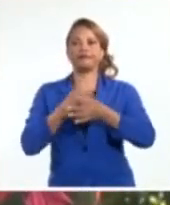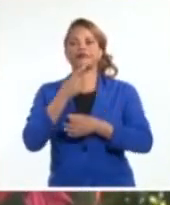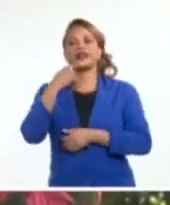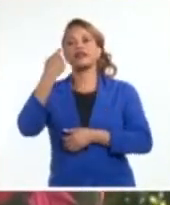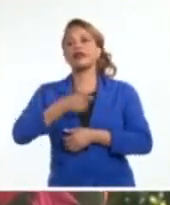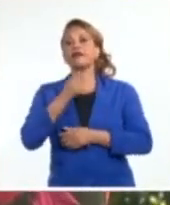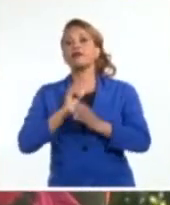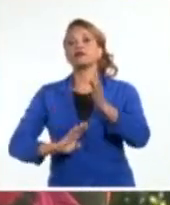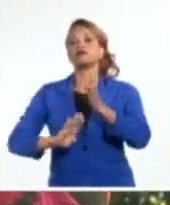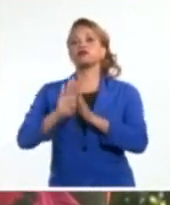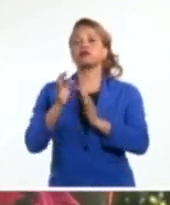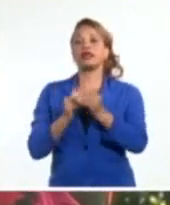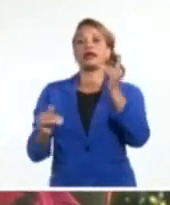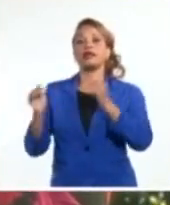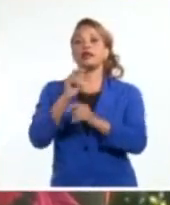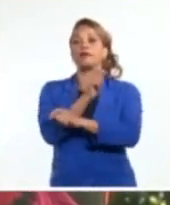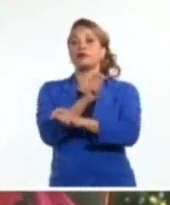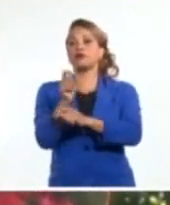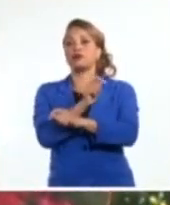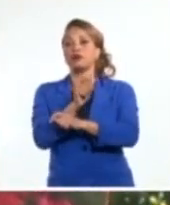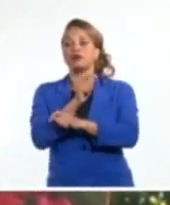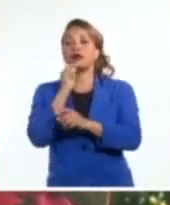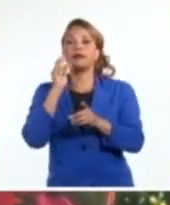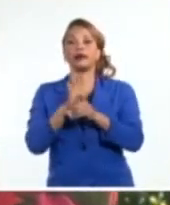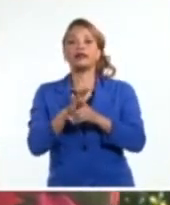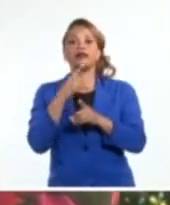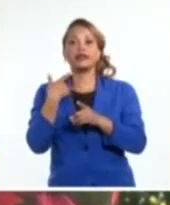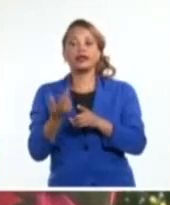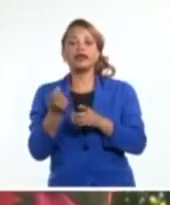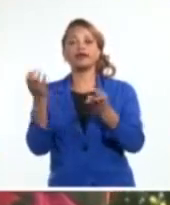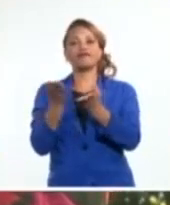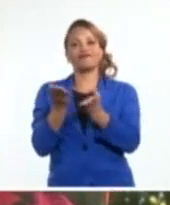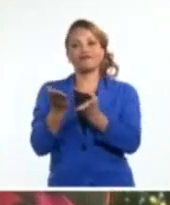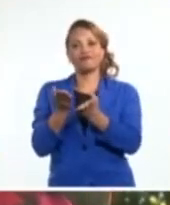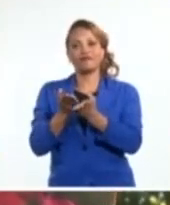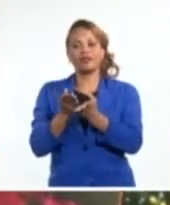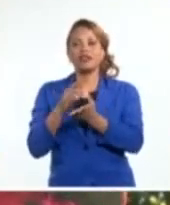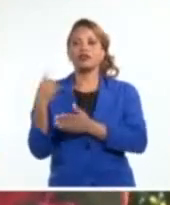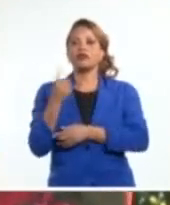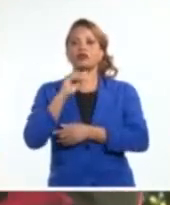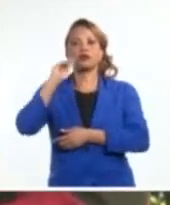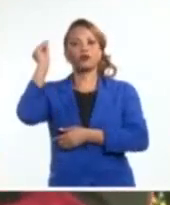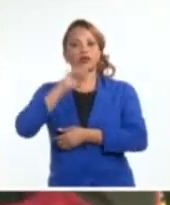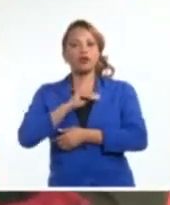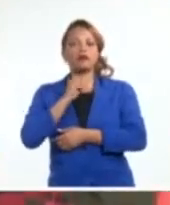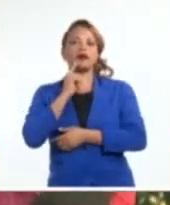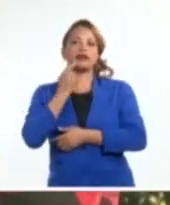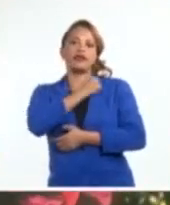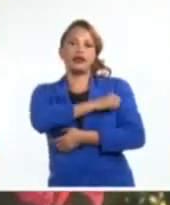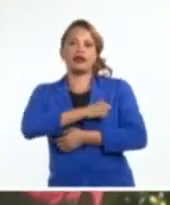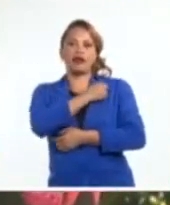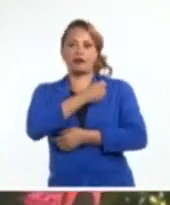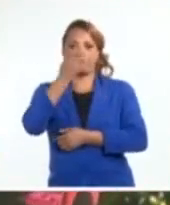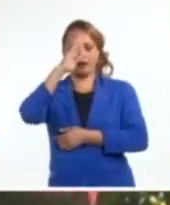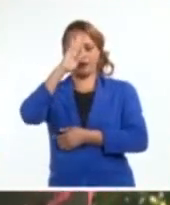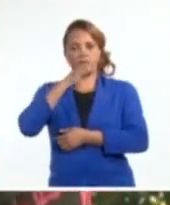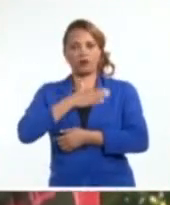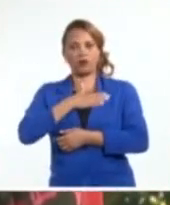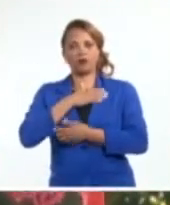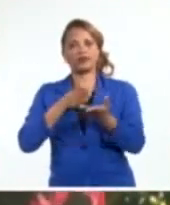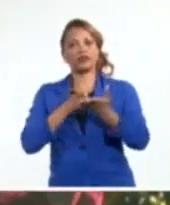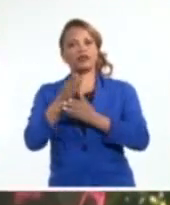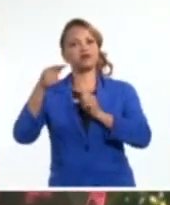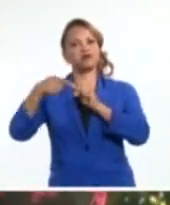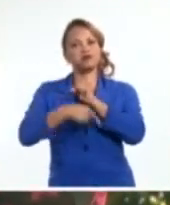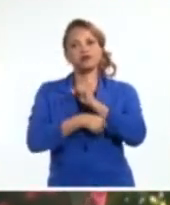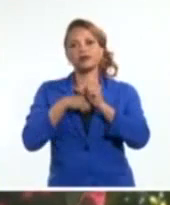docente educativo a partir de la formación de un ciudadano que ante todo conozca, ame y cuide a su patria. Seguir